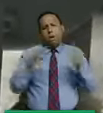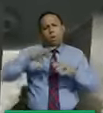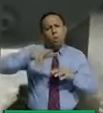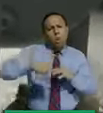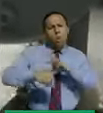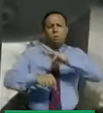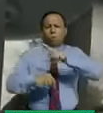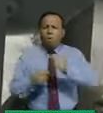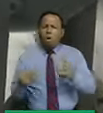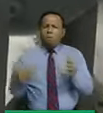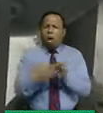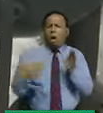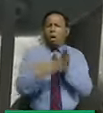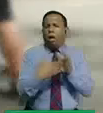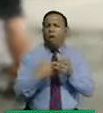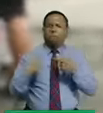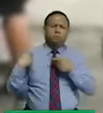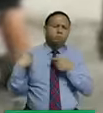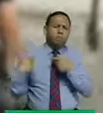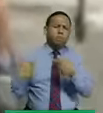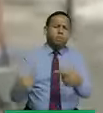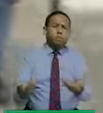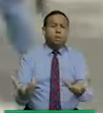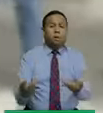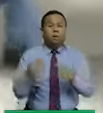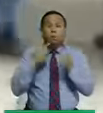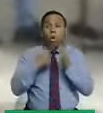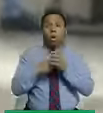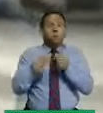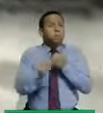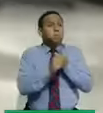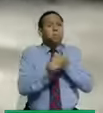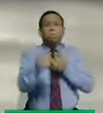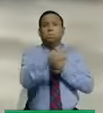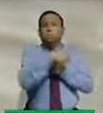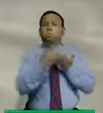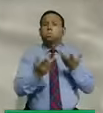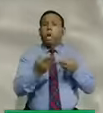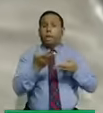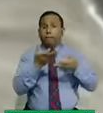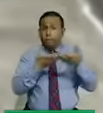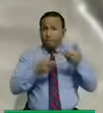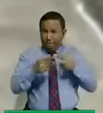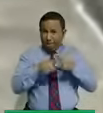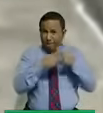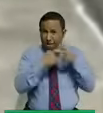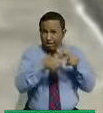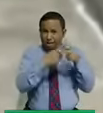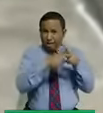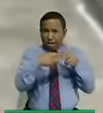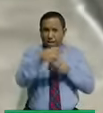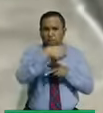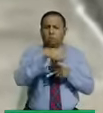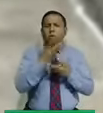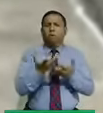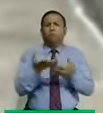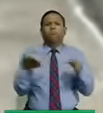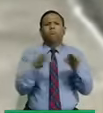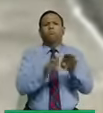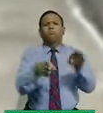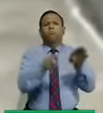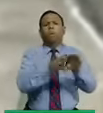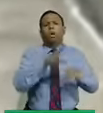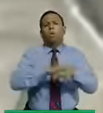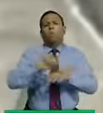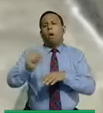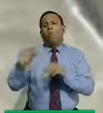son frecuentes. Aquí nomás hay talleres que he visto que han cerrado por las dichosas vacunas.